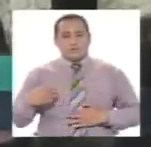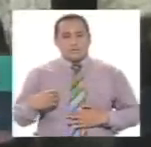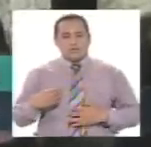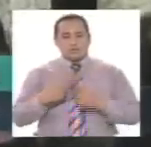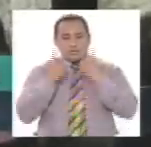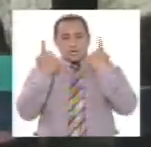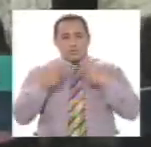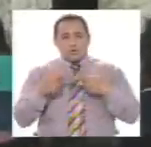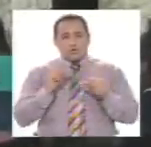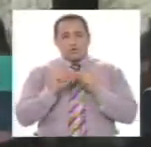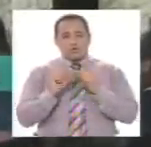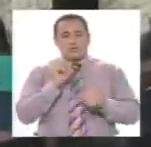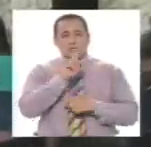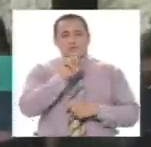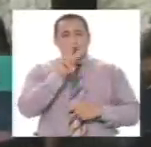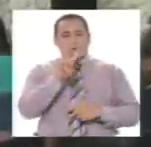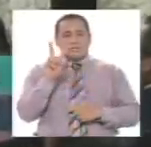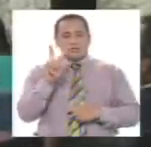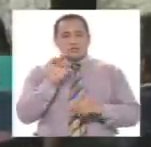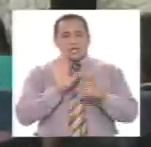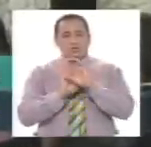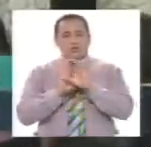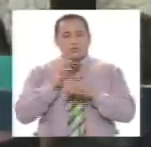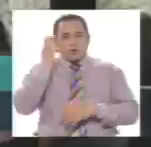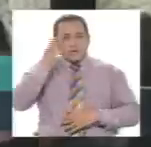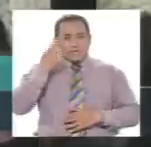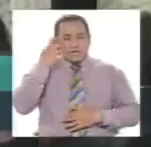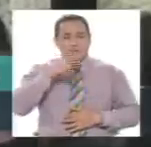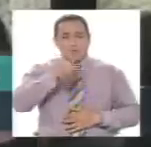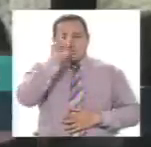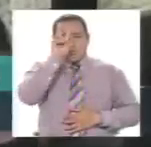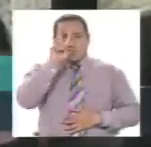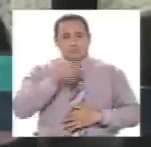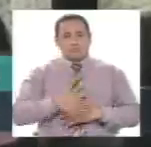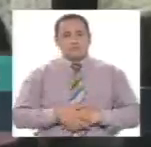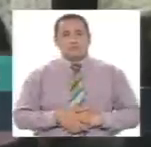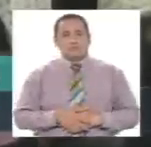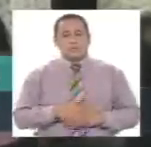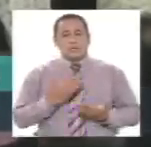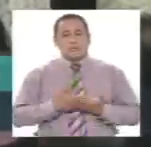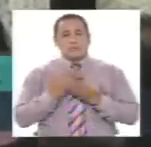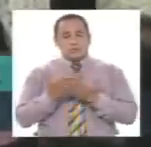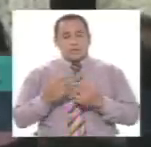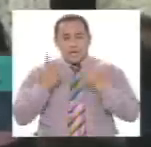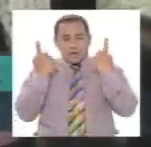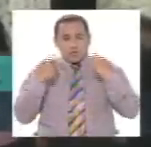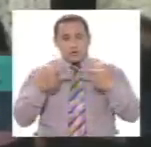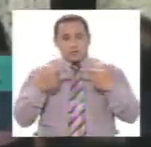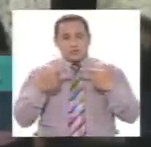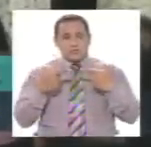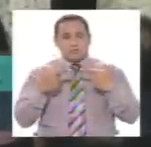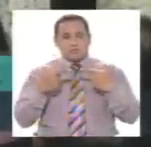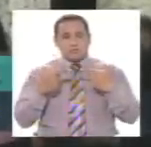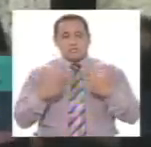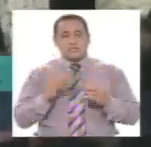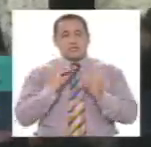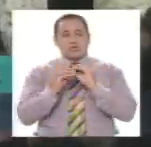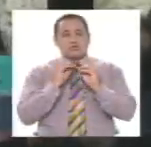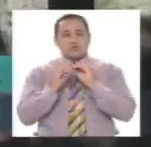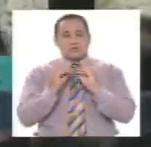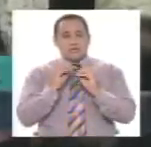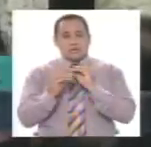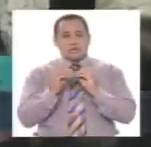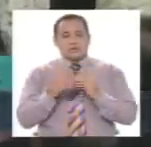de conformidad con el artículo 122 de la Constitución Política del Perú, y, estando al acordado, se